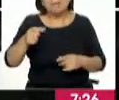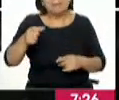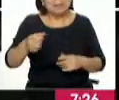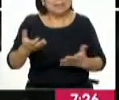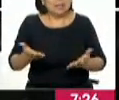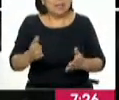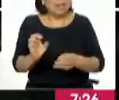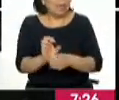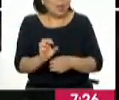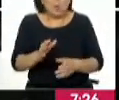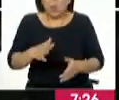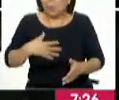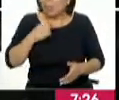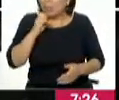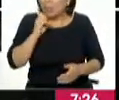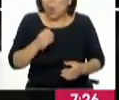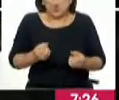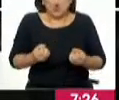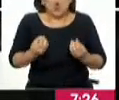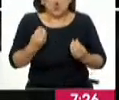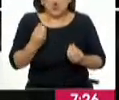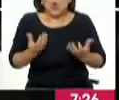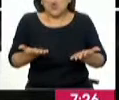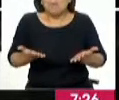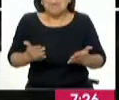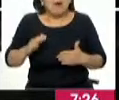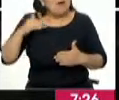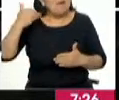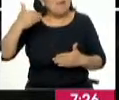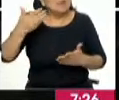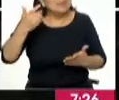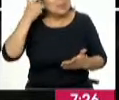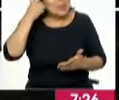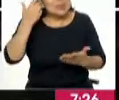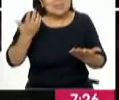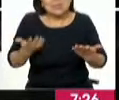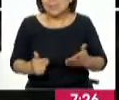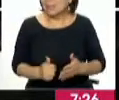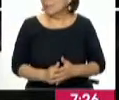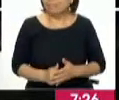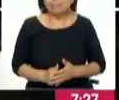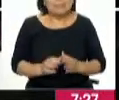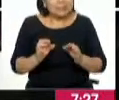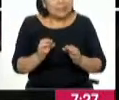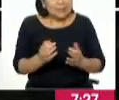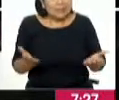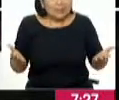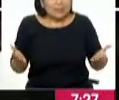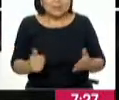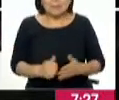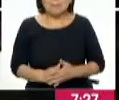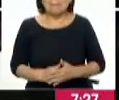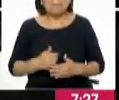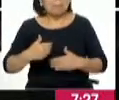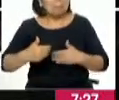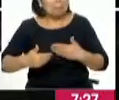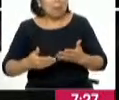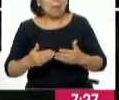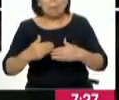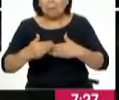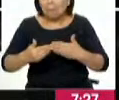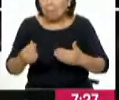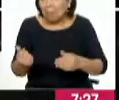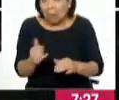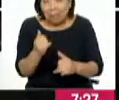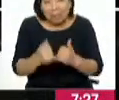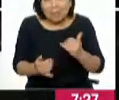peruanos en Ecuador no pueden descifrar tampoco lo que puede ocurrir próximamente, ni si se va a dispersar, digamos,